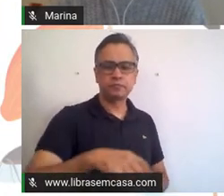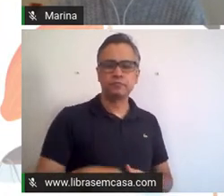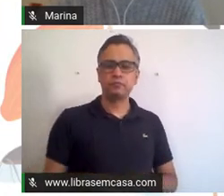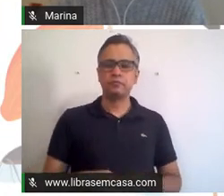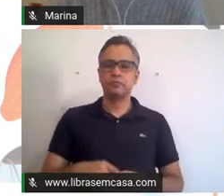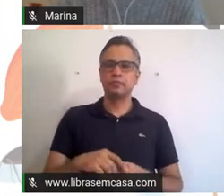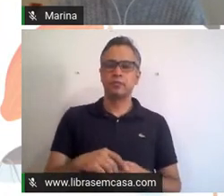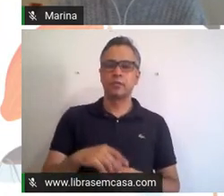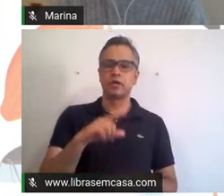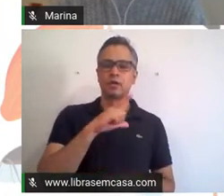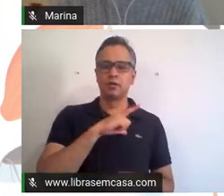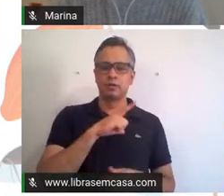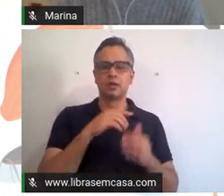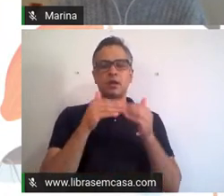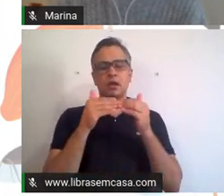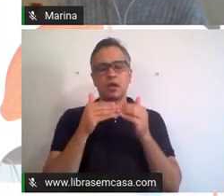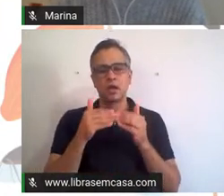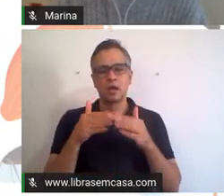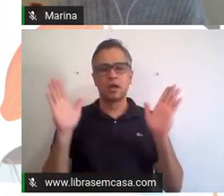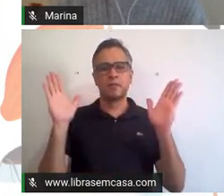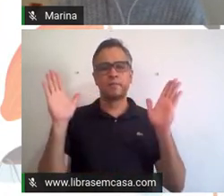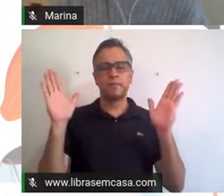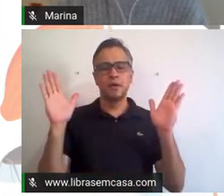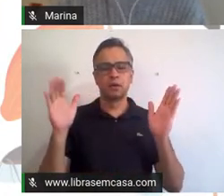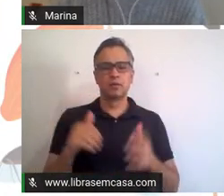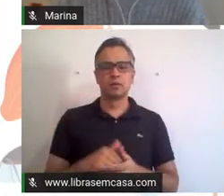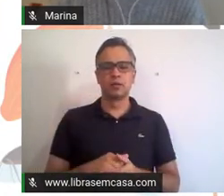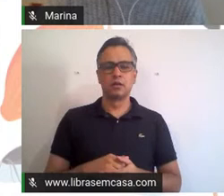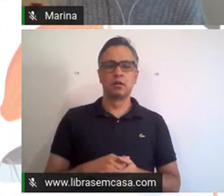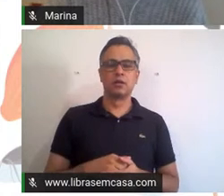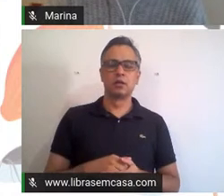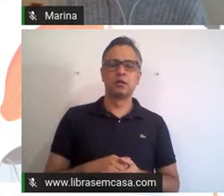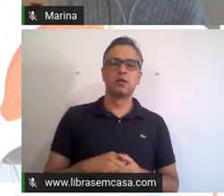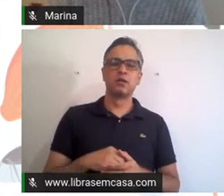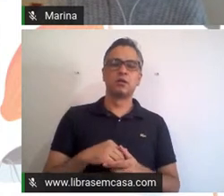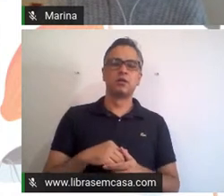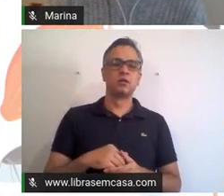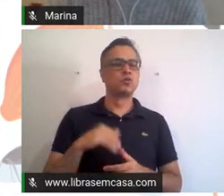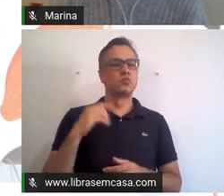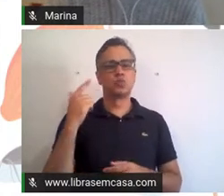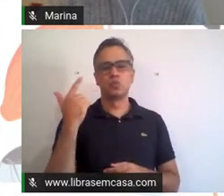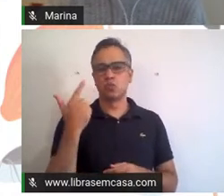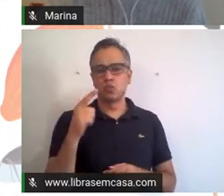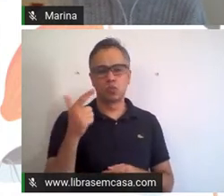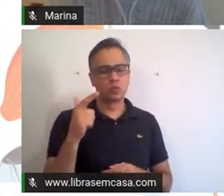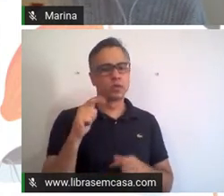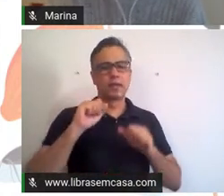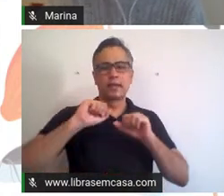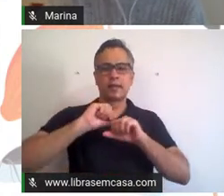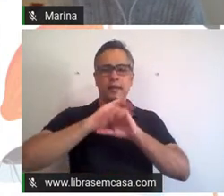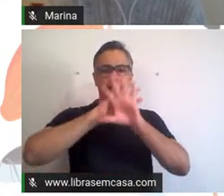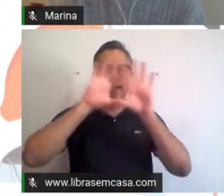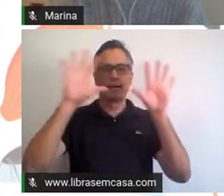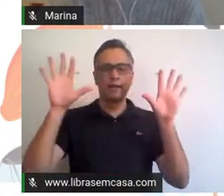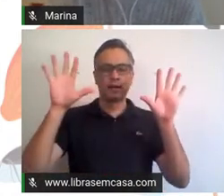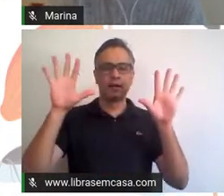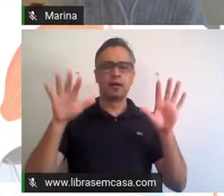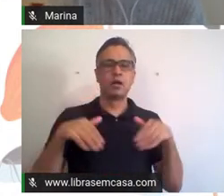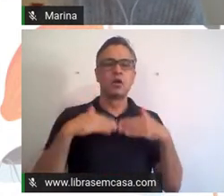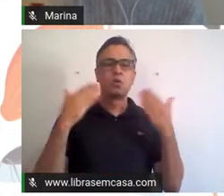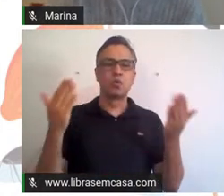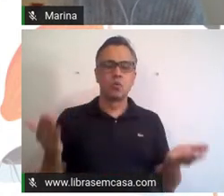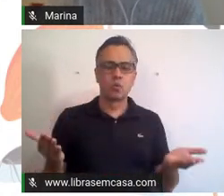se supone, una dirección de agroecología en Argentina, pero todavía no tiene muy clara cuál va a ser